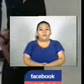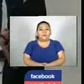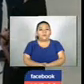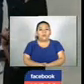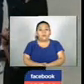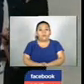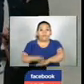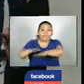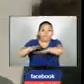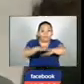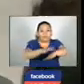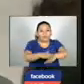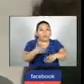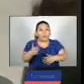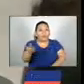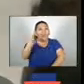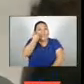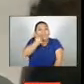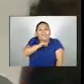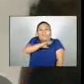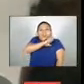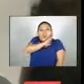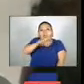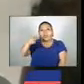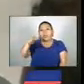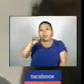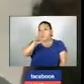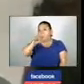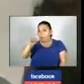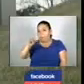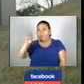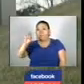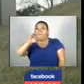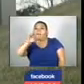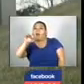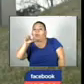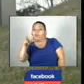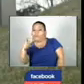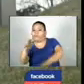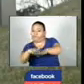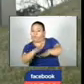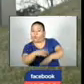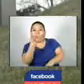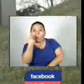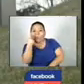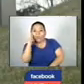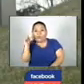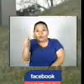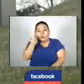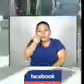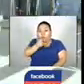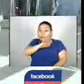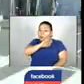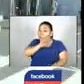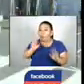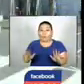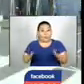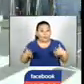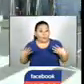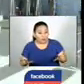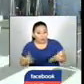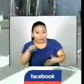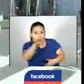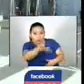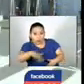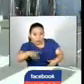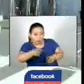Una alerta sobre el síndrome Guillain-Barré ha sido emitida por la Administración de Medicamentos y Alimentos de Estados Unidos después de que los